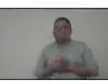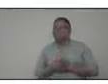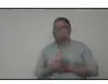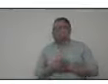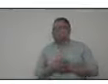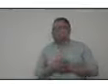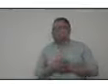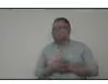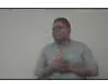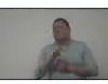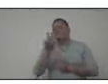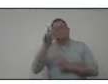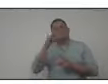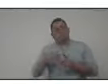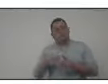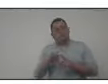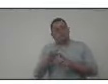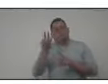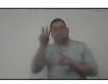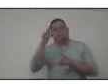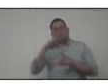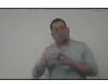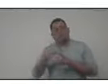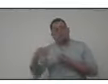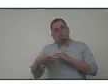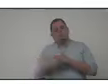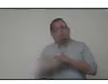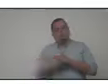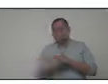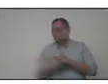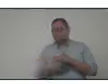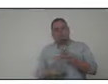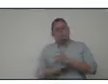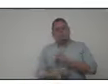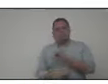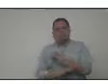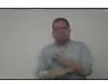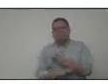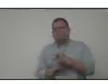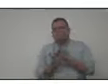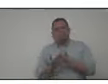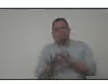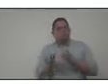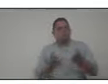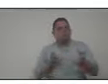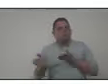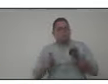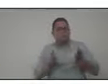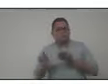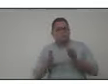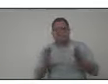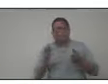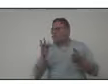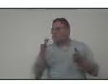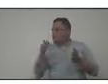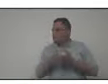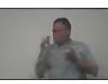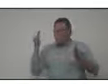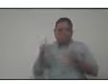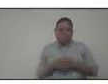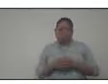al tercer mes más o menos la gestante estaba llegando. Hoy fortalecimos con la red de servicios, con demanda inducida